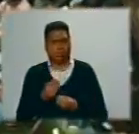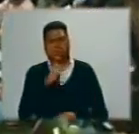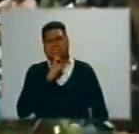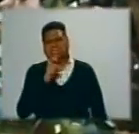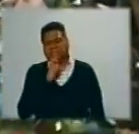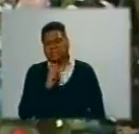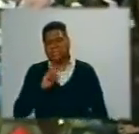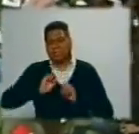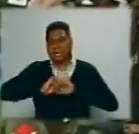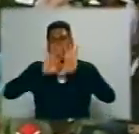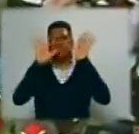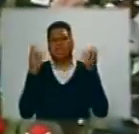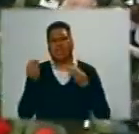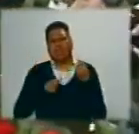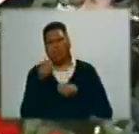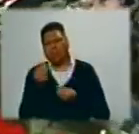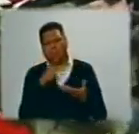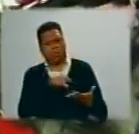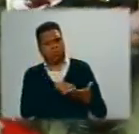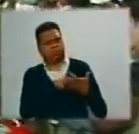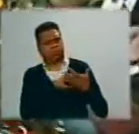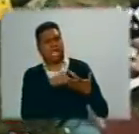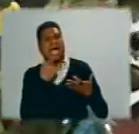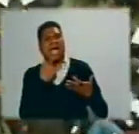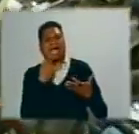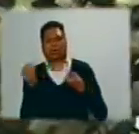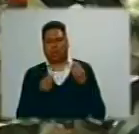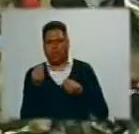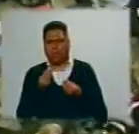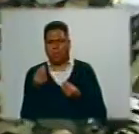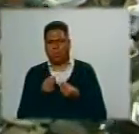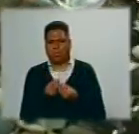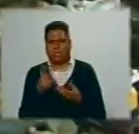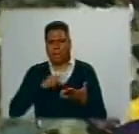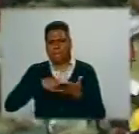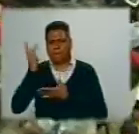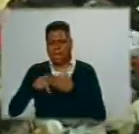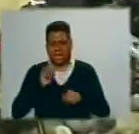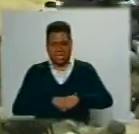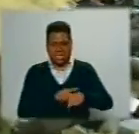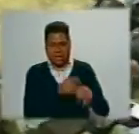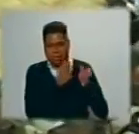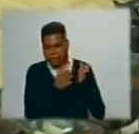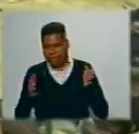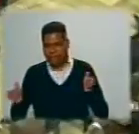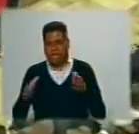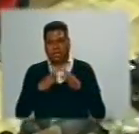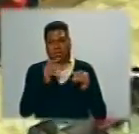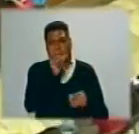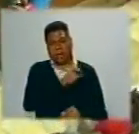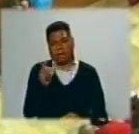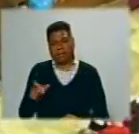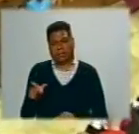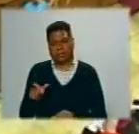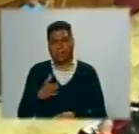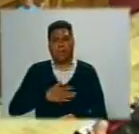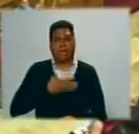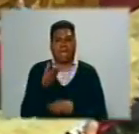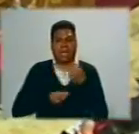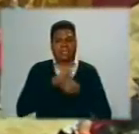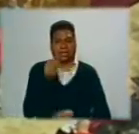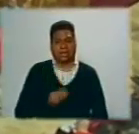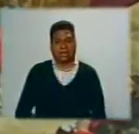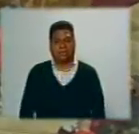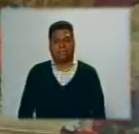claramente en qué consiste tal garantía, así como las condiciones, forma, plazo y lugar en que el sujeto de protección pueda hacerla efectiva.